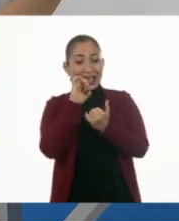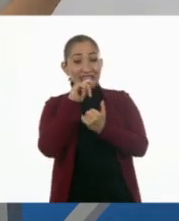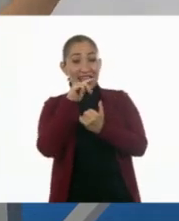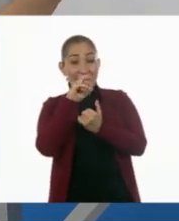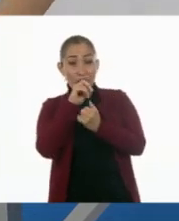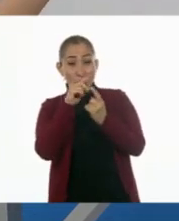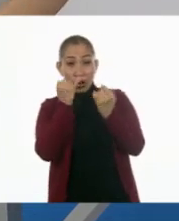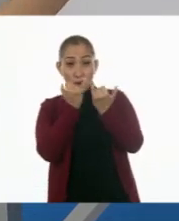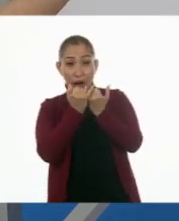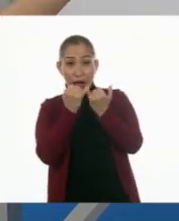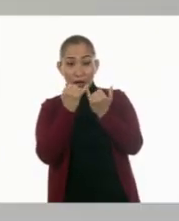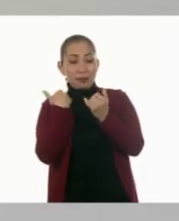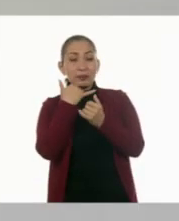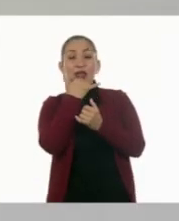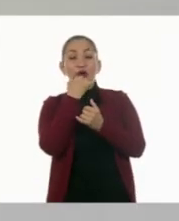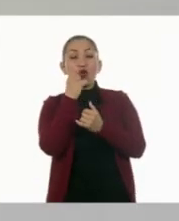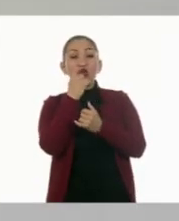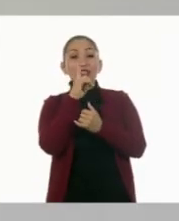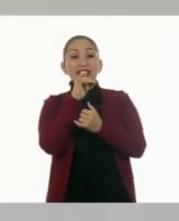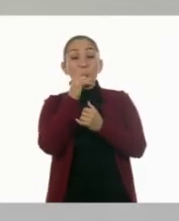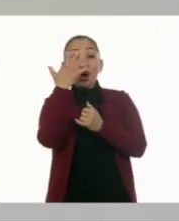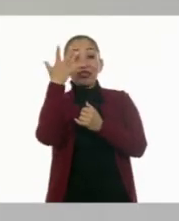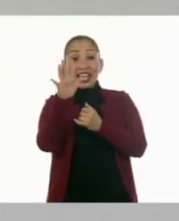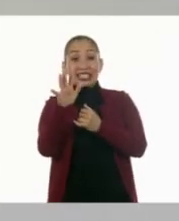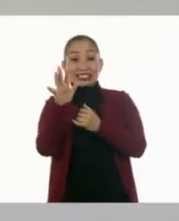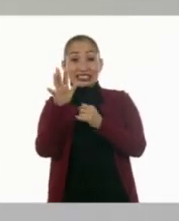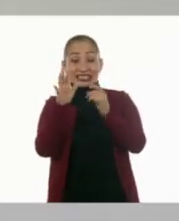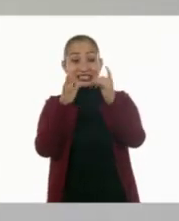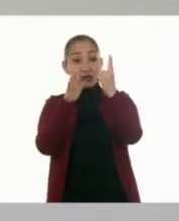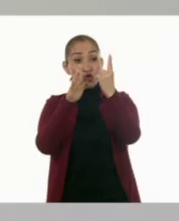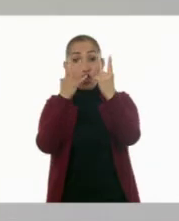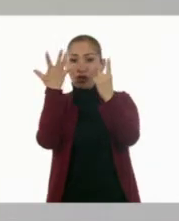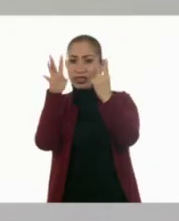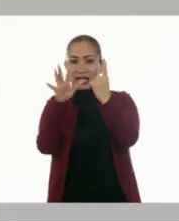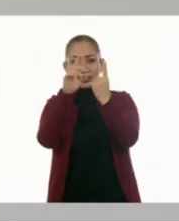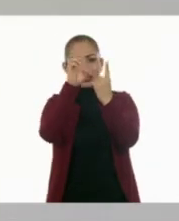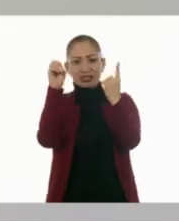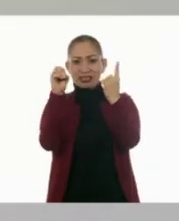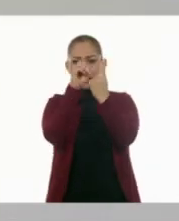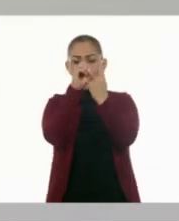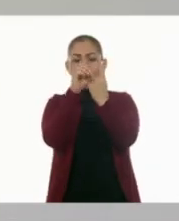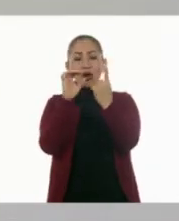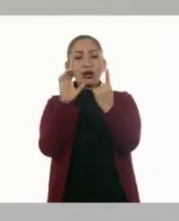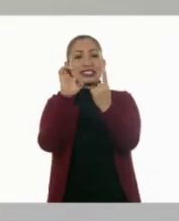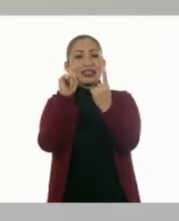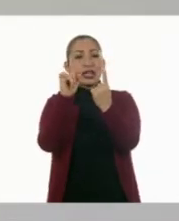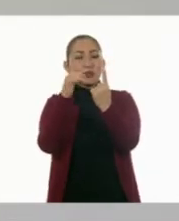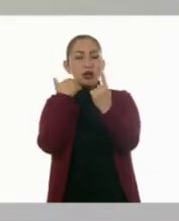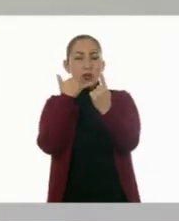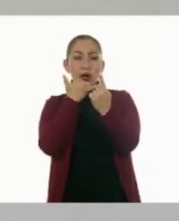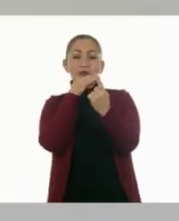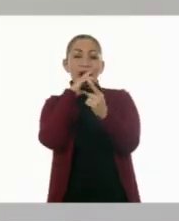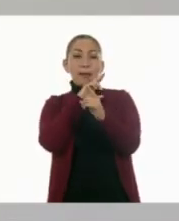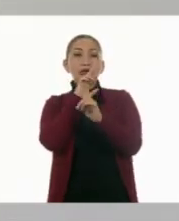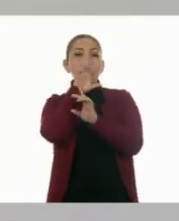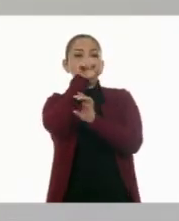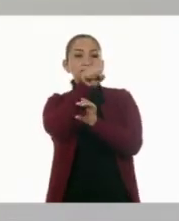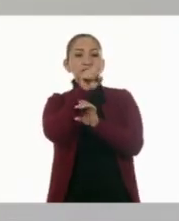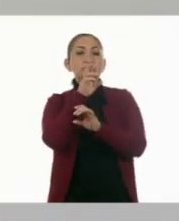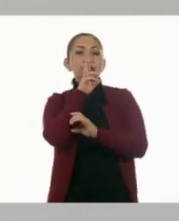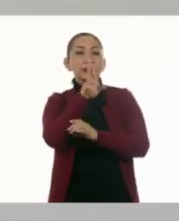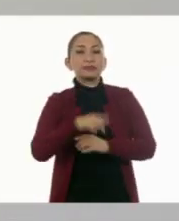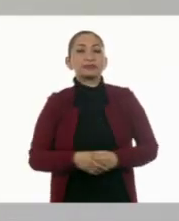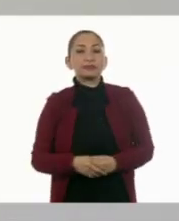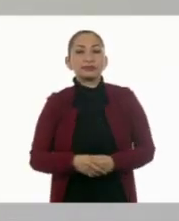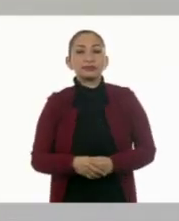entero, más bien un décimo que 10 centésimos, pues seguramente van a poder equivocarse menos y llegar más rápido al resultado.